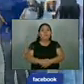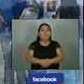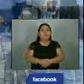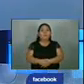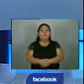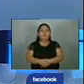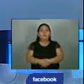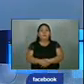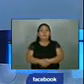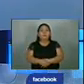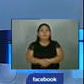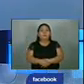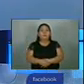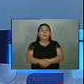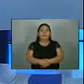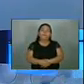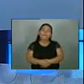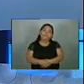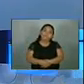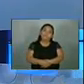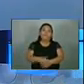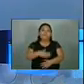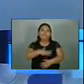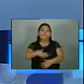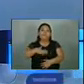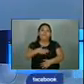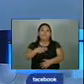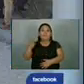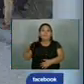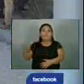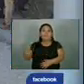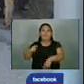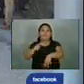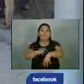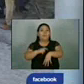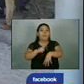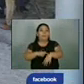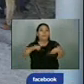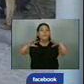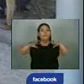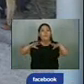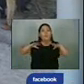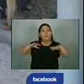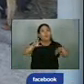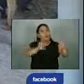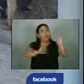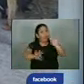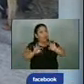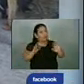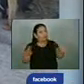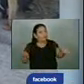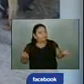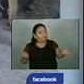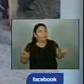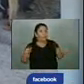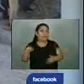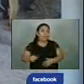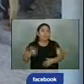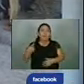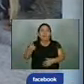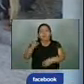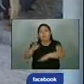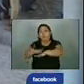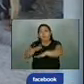hechos. Por desgracia, en medio de este periodo de descanso para algunos, ocurrió una tragedia. La